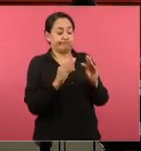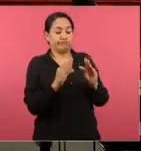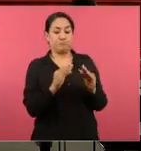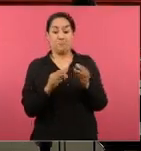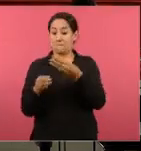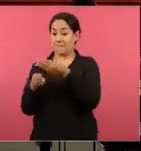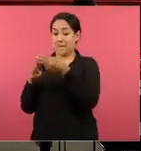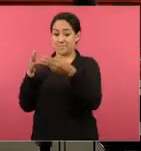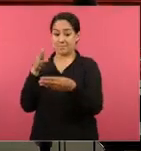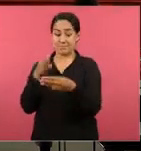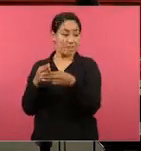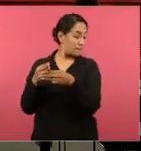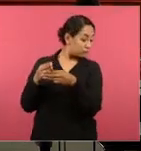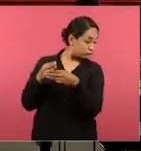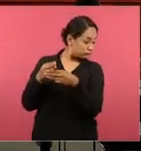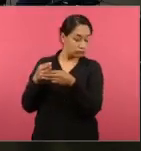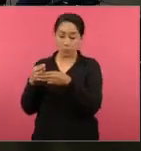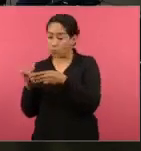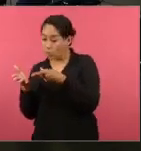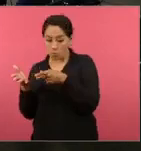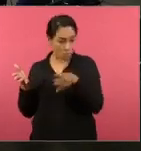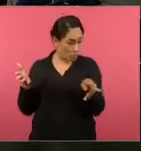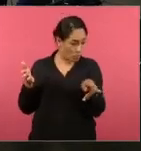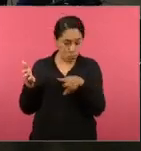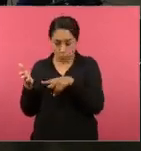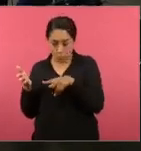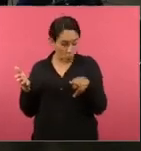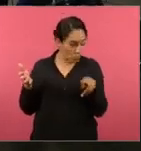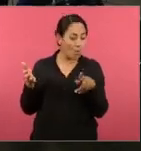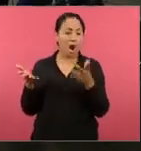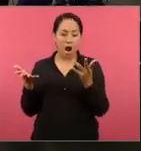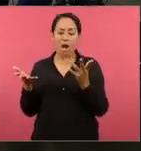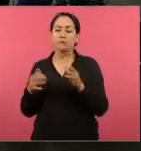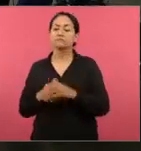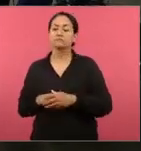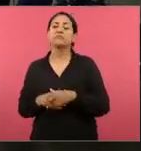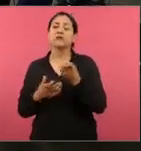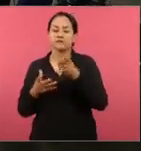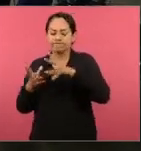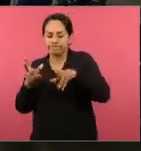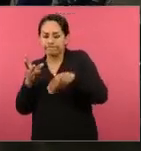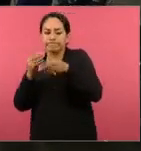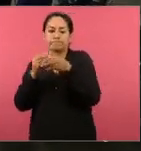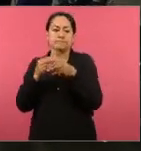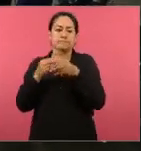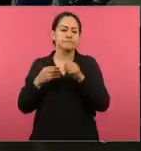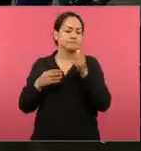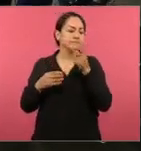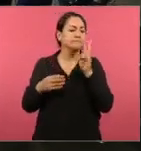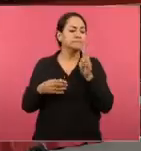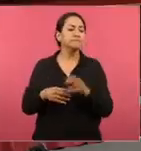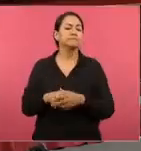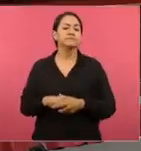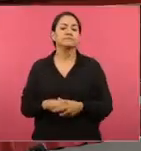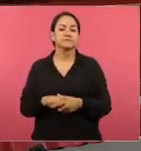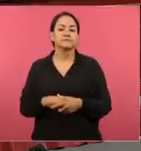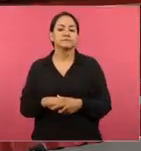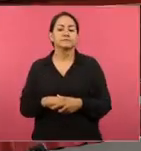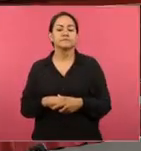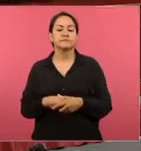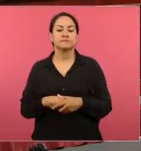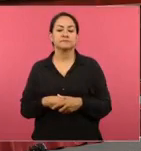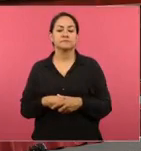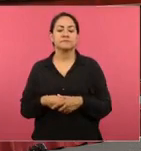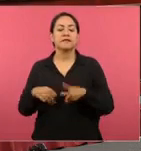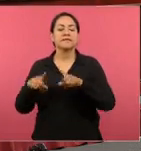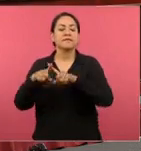Ok. En cuanto a los materiales, acá contesta. Y de todos modos, agregando a lo que dice Richards, durante todos los consejos